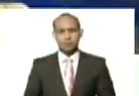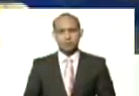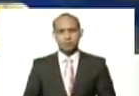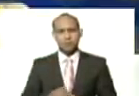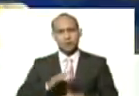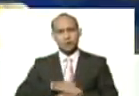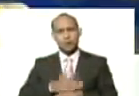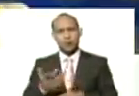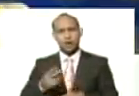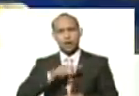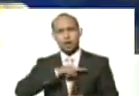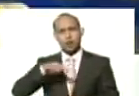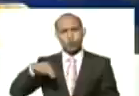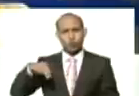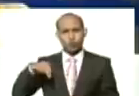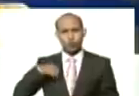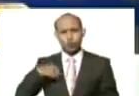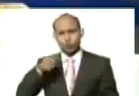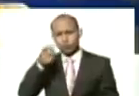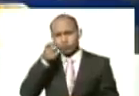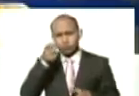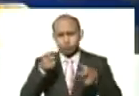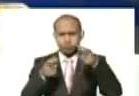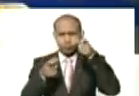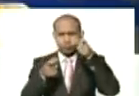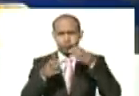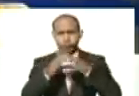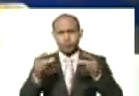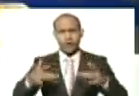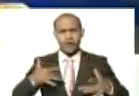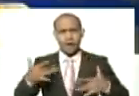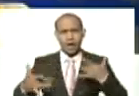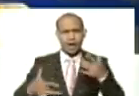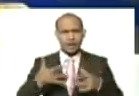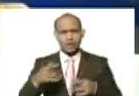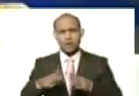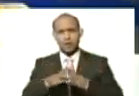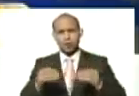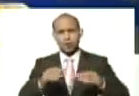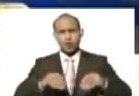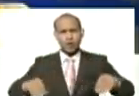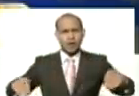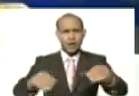porque debemos estar sobre los acontecimientos, sobre el terreno,